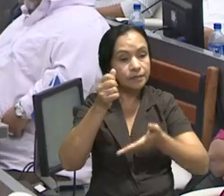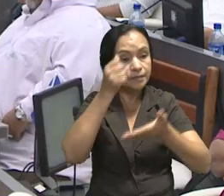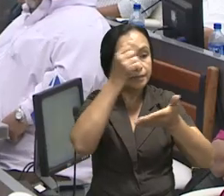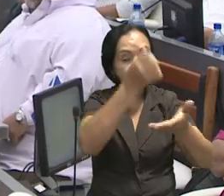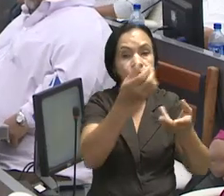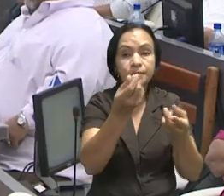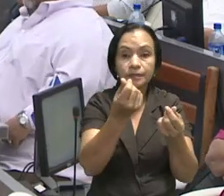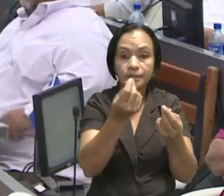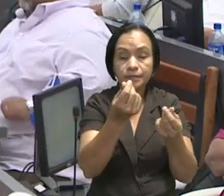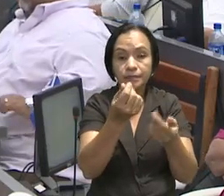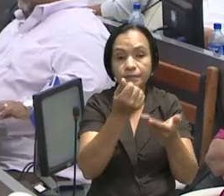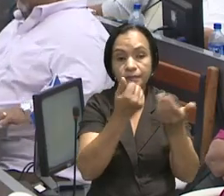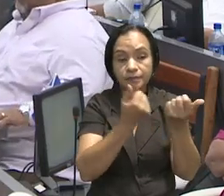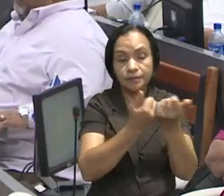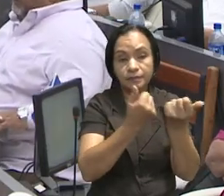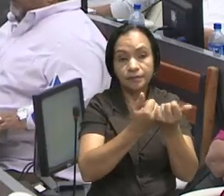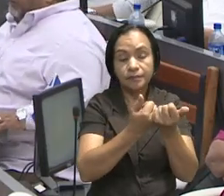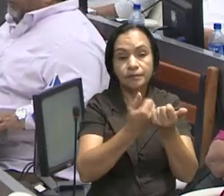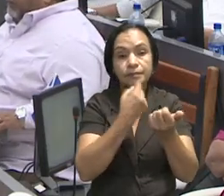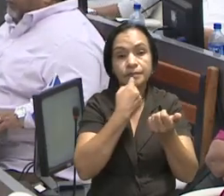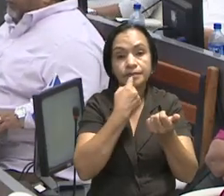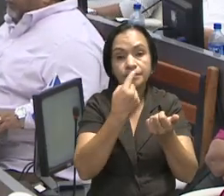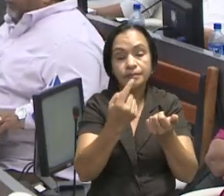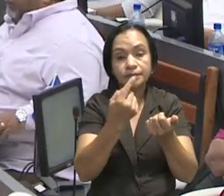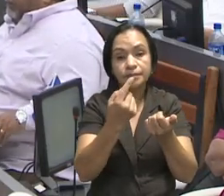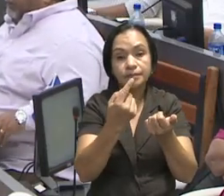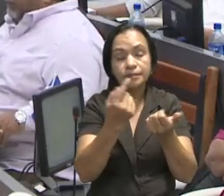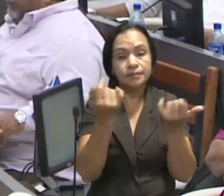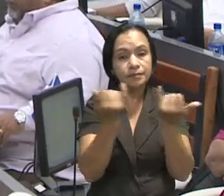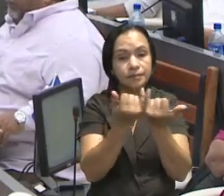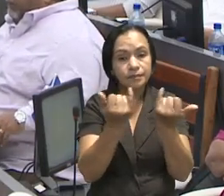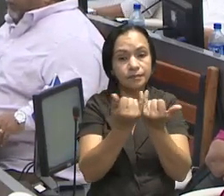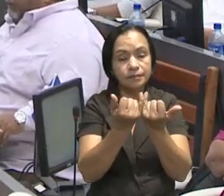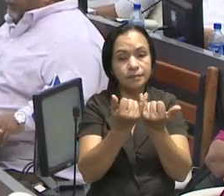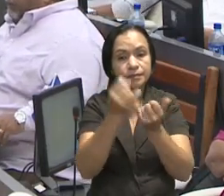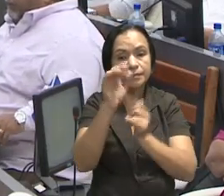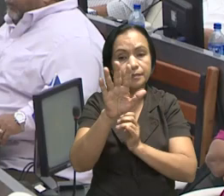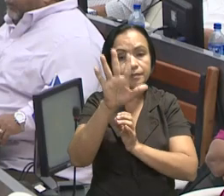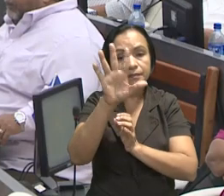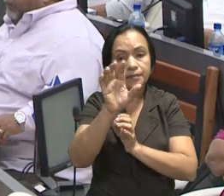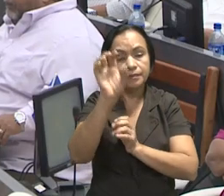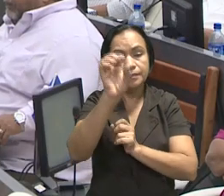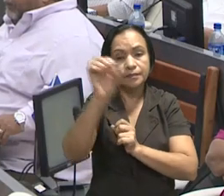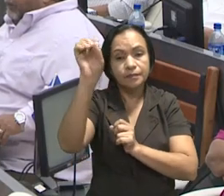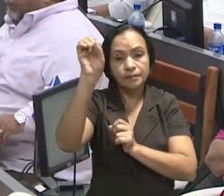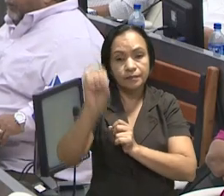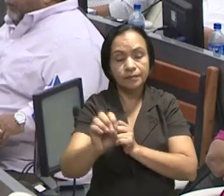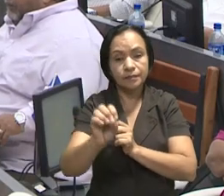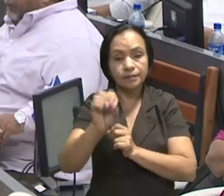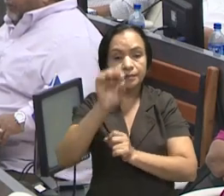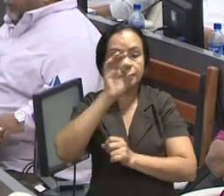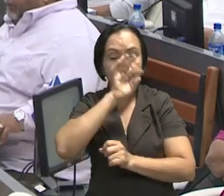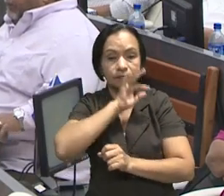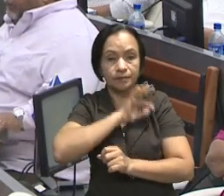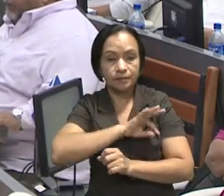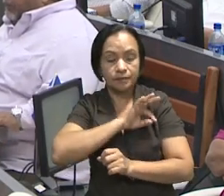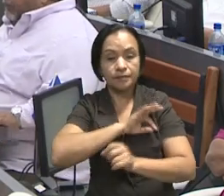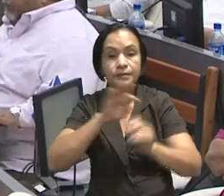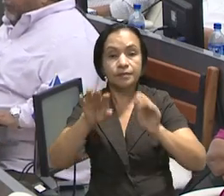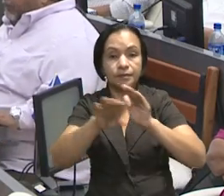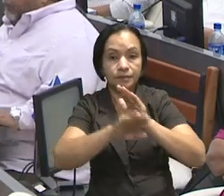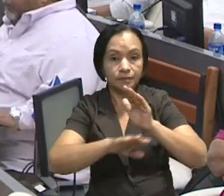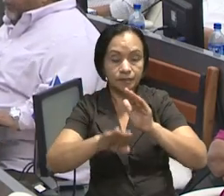gracia se consideran como base equivalente al 50% del salario